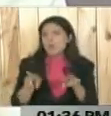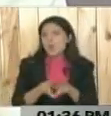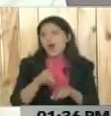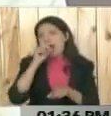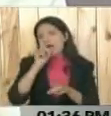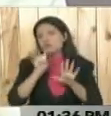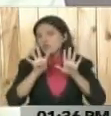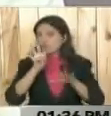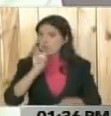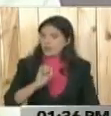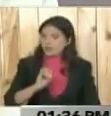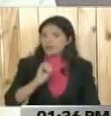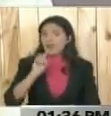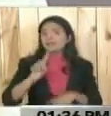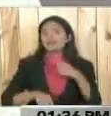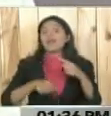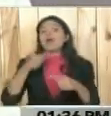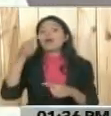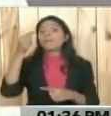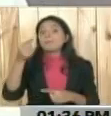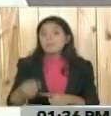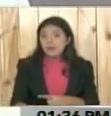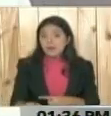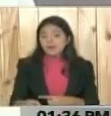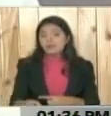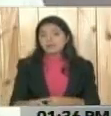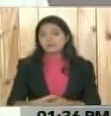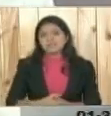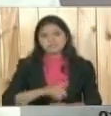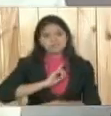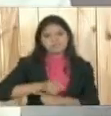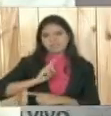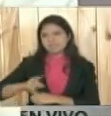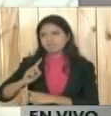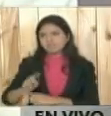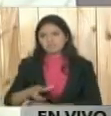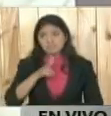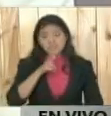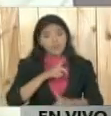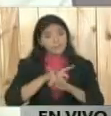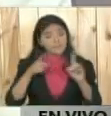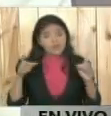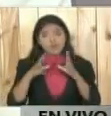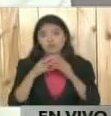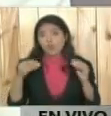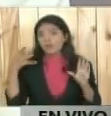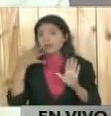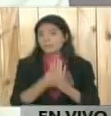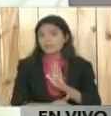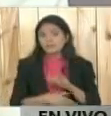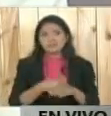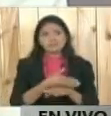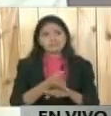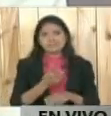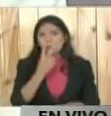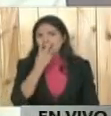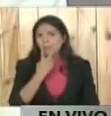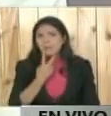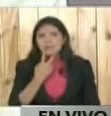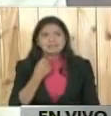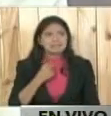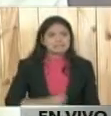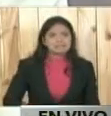90, vino la década neoliberal, y bueno, todo lo que fue el atraso, la miseria, la